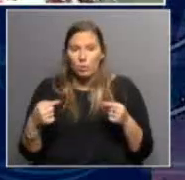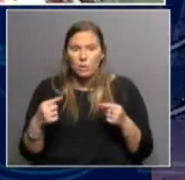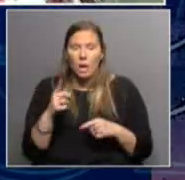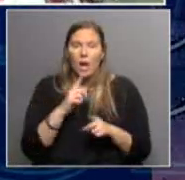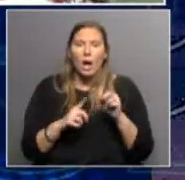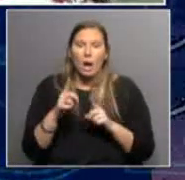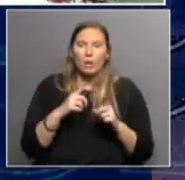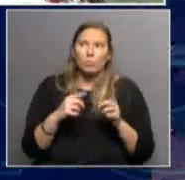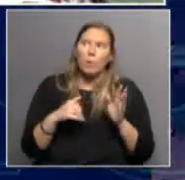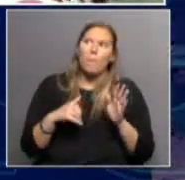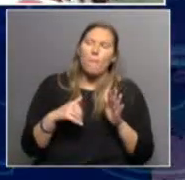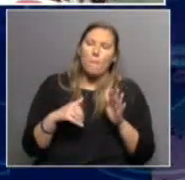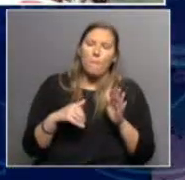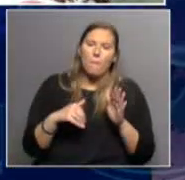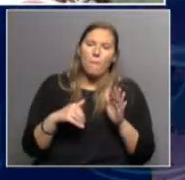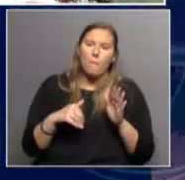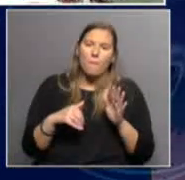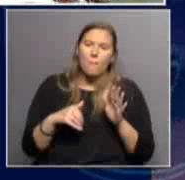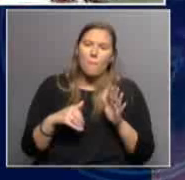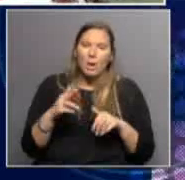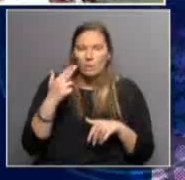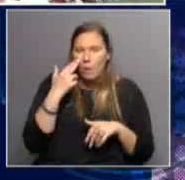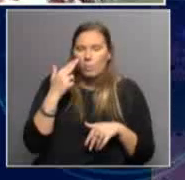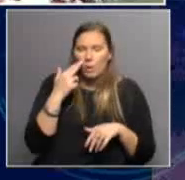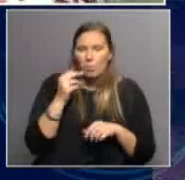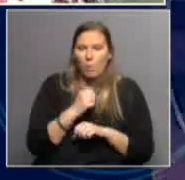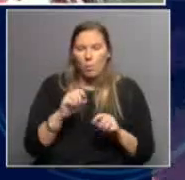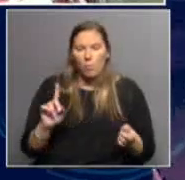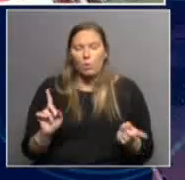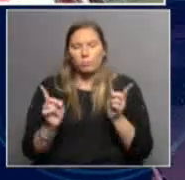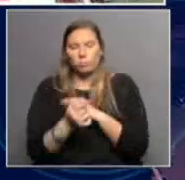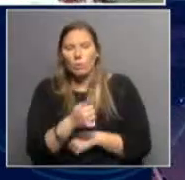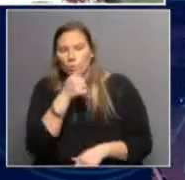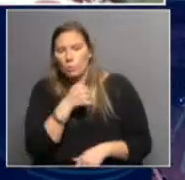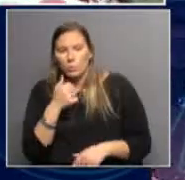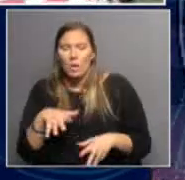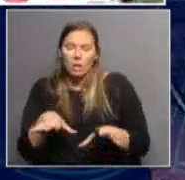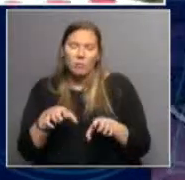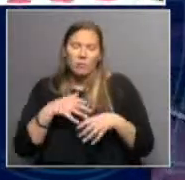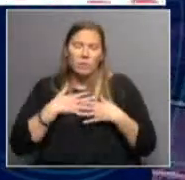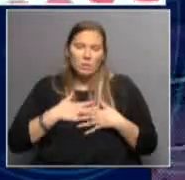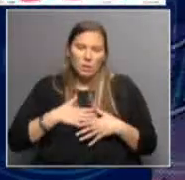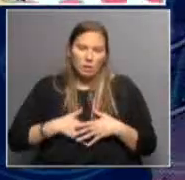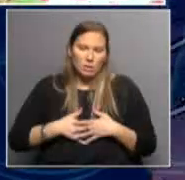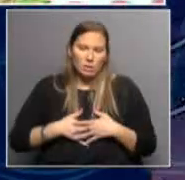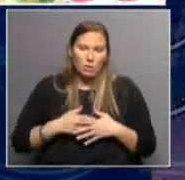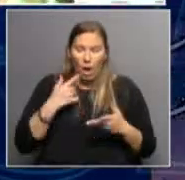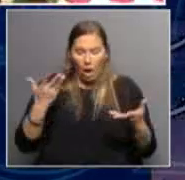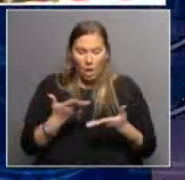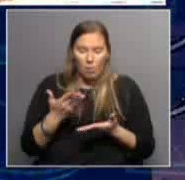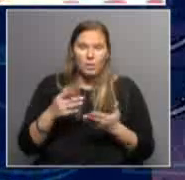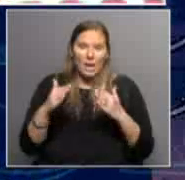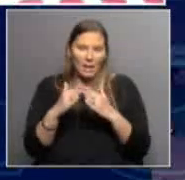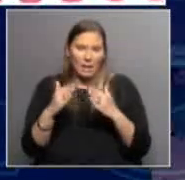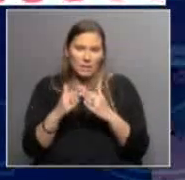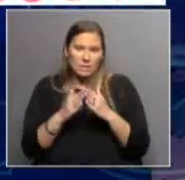fueron más afectados o que estuvieron en lugares más subalternos, podamos revertirlo y vivir en armonía. Nos dijimos que estamos en Palermo, que la casa de